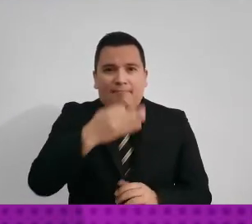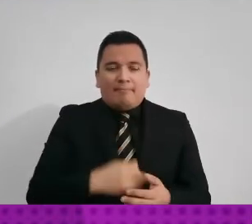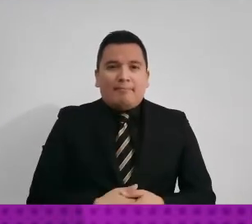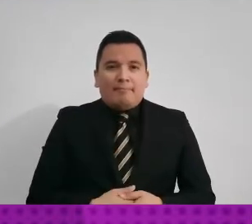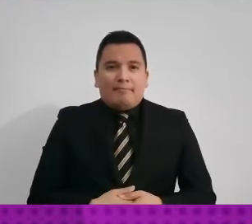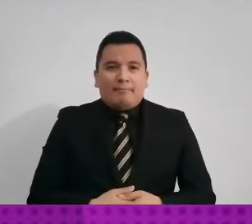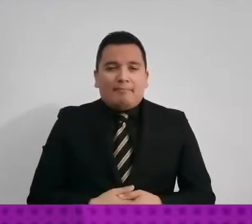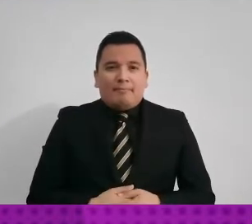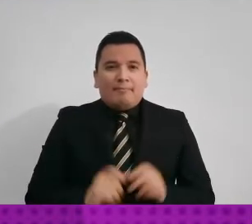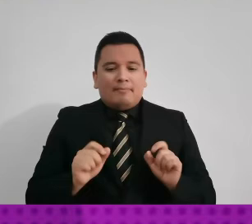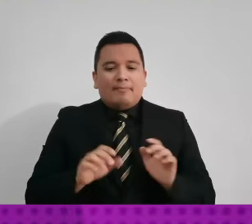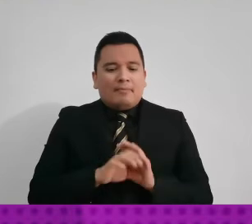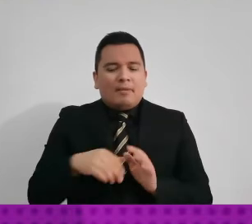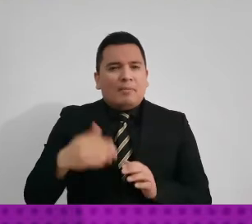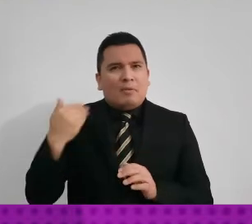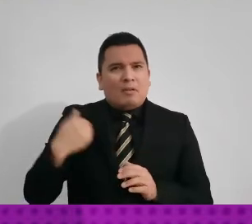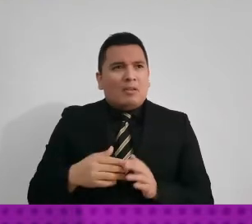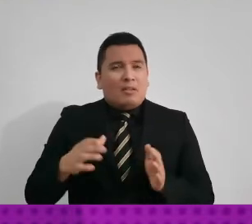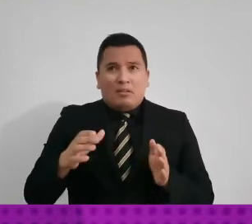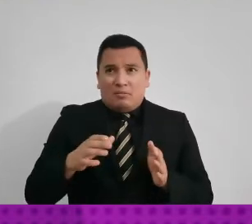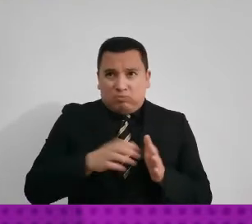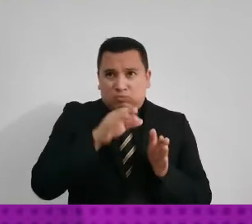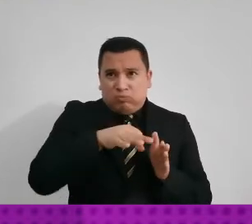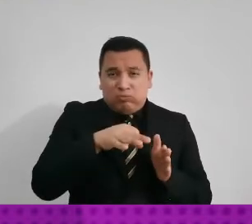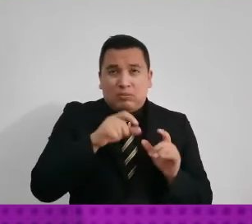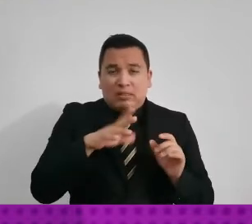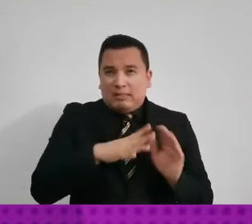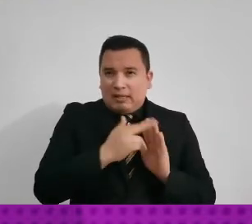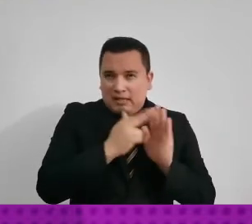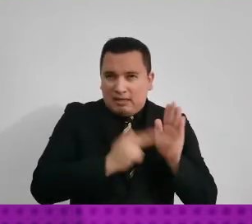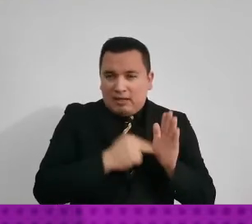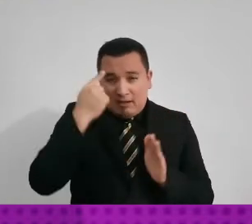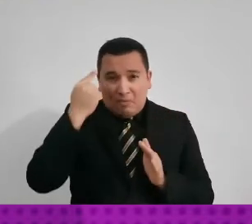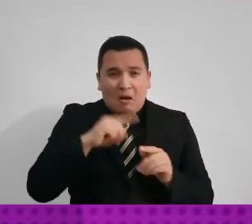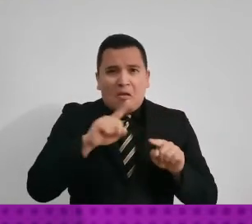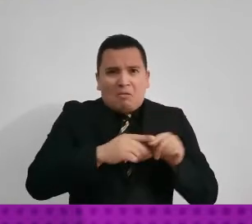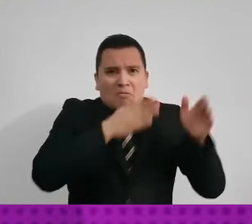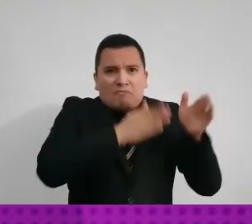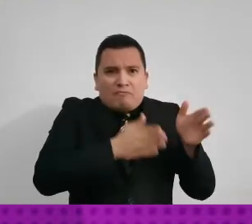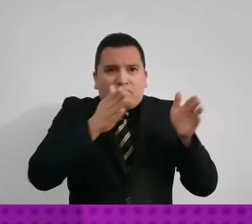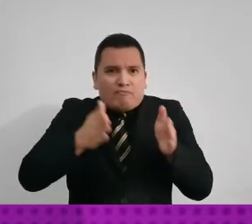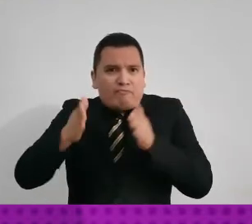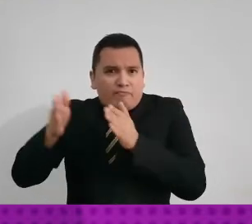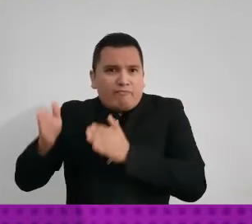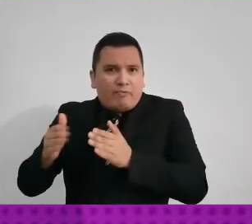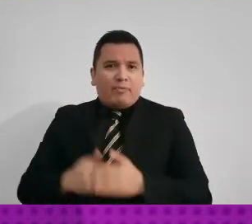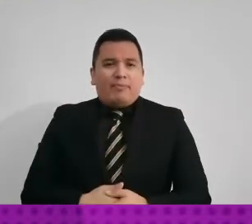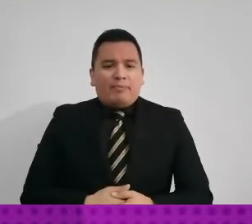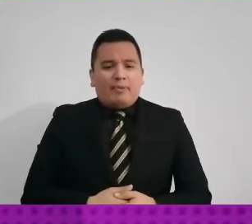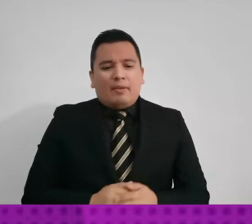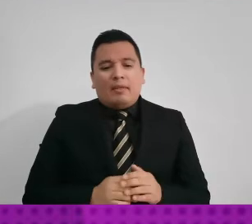momento daremos a conocer. Inclusive en el proceso anterior ya se establecieron protocolos para estas diferentes etapas del